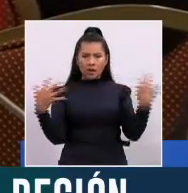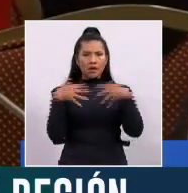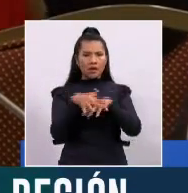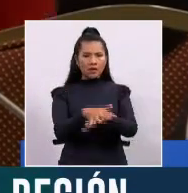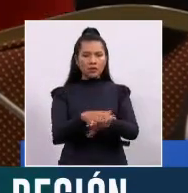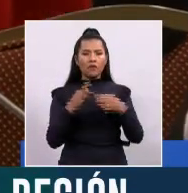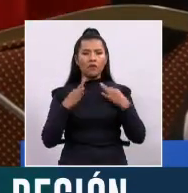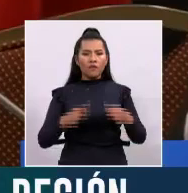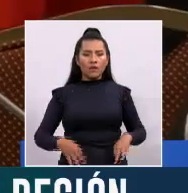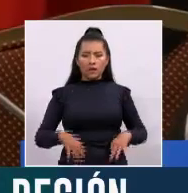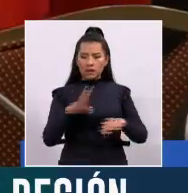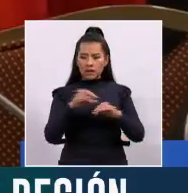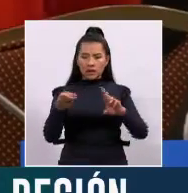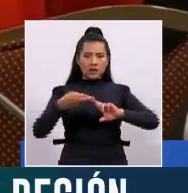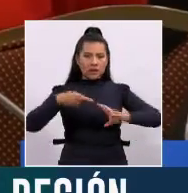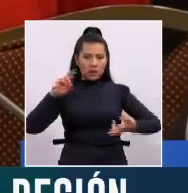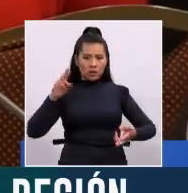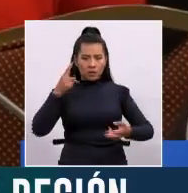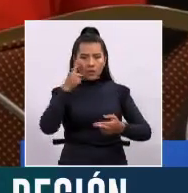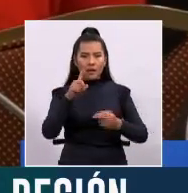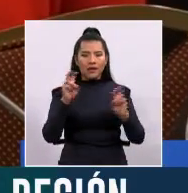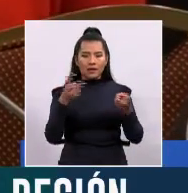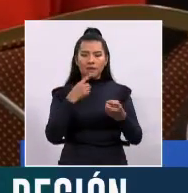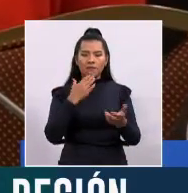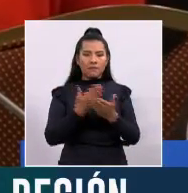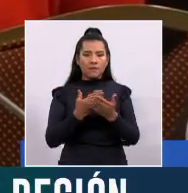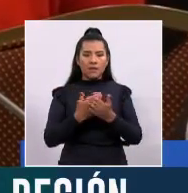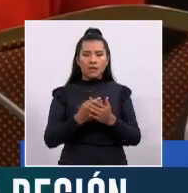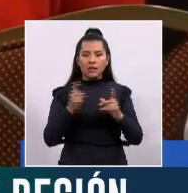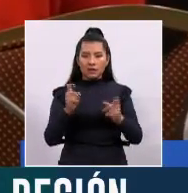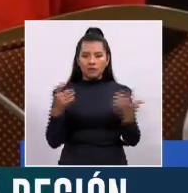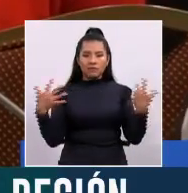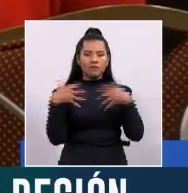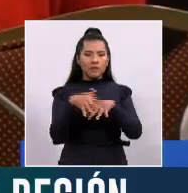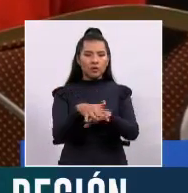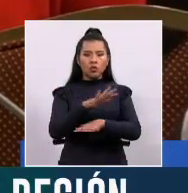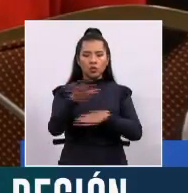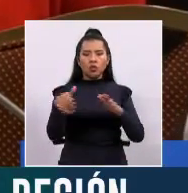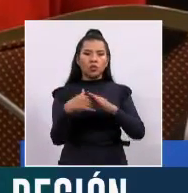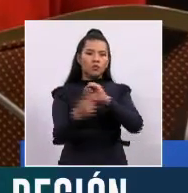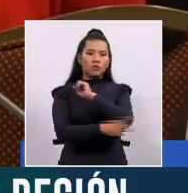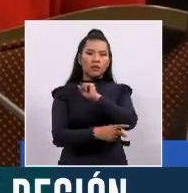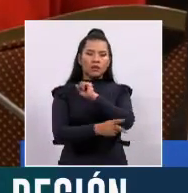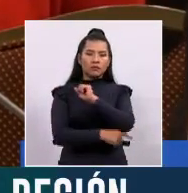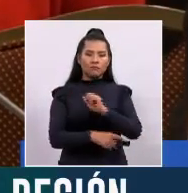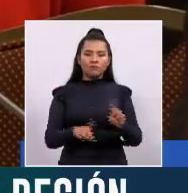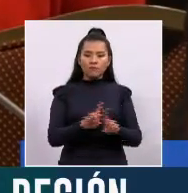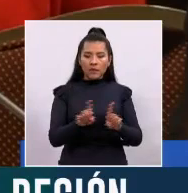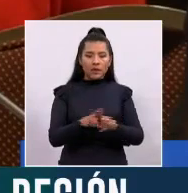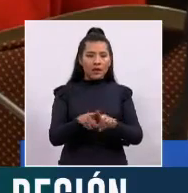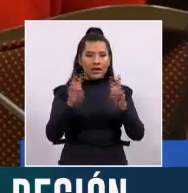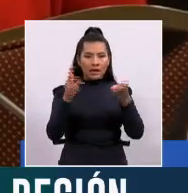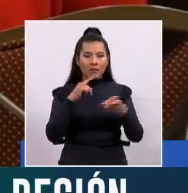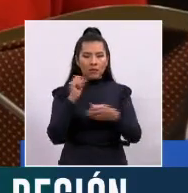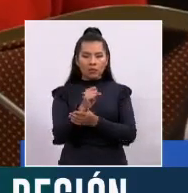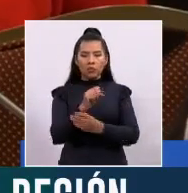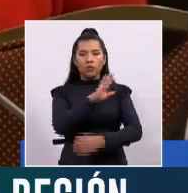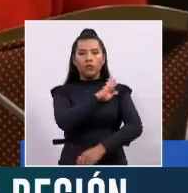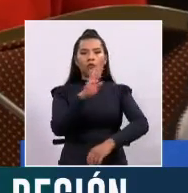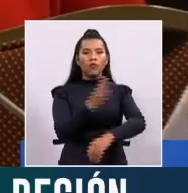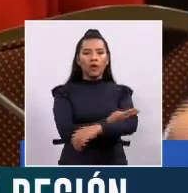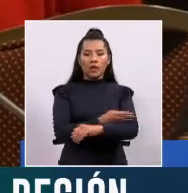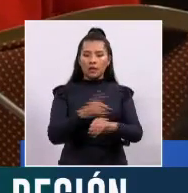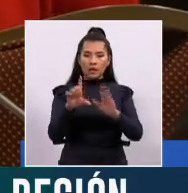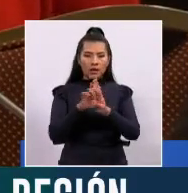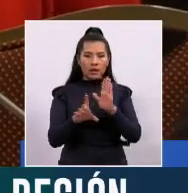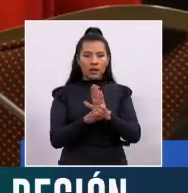como estrategia de consolidación de la integración regional y como instrumento para fortalecer la